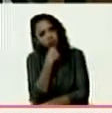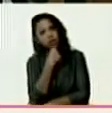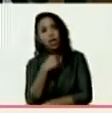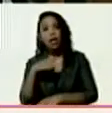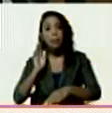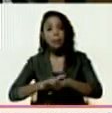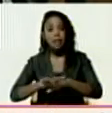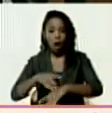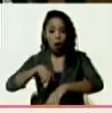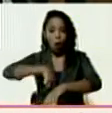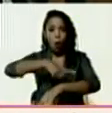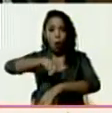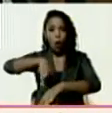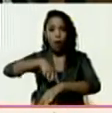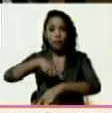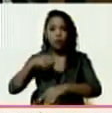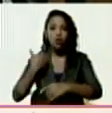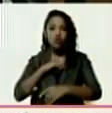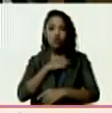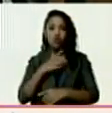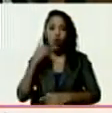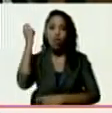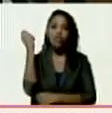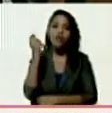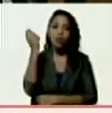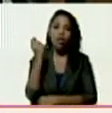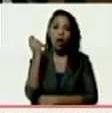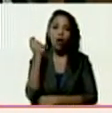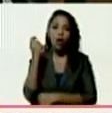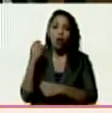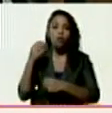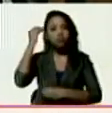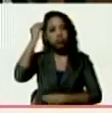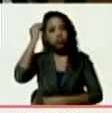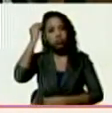hora decidimos los diputados, por analogía,